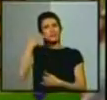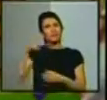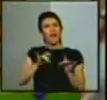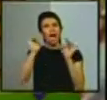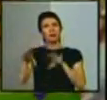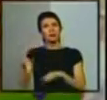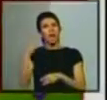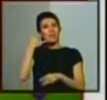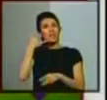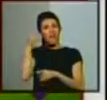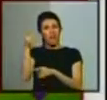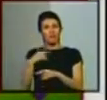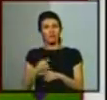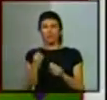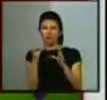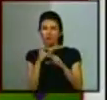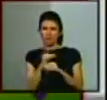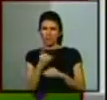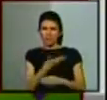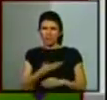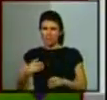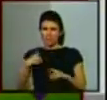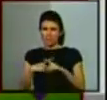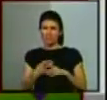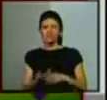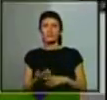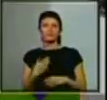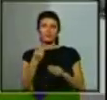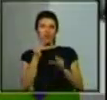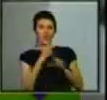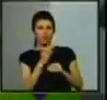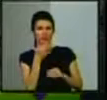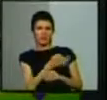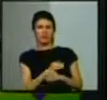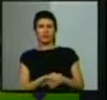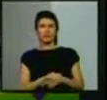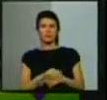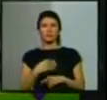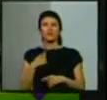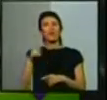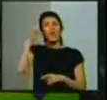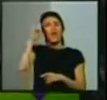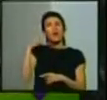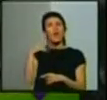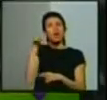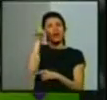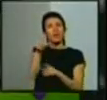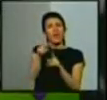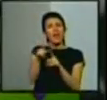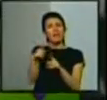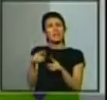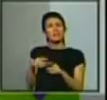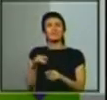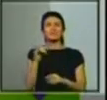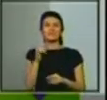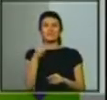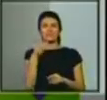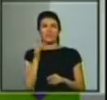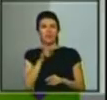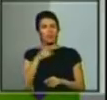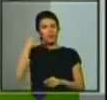expresidente. Buenas noches, Soledad. ¿Qué recuerdos tiene de él? Lo primero que hay que preguntar. Los recuerdos